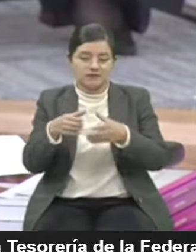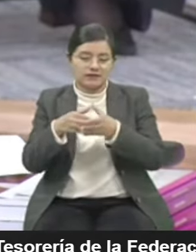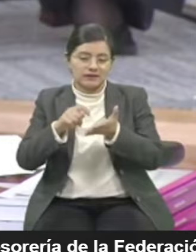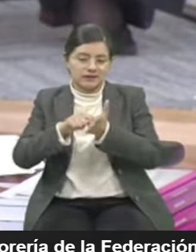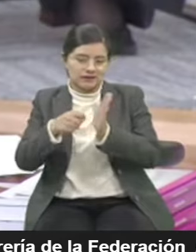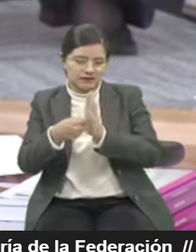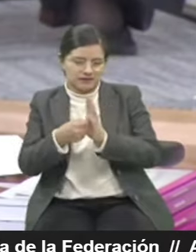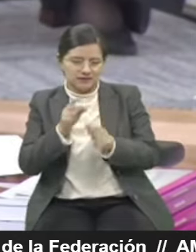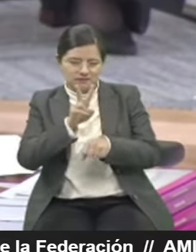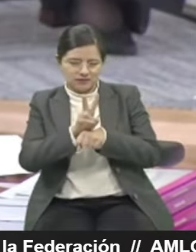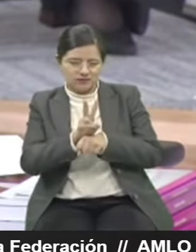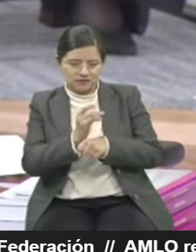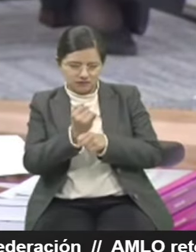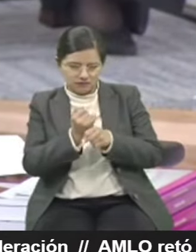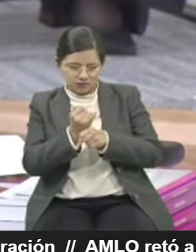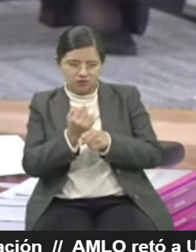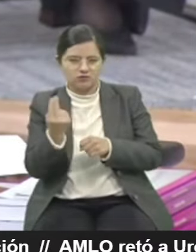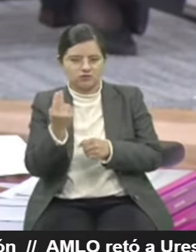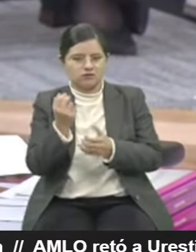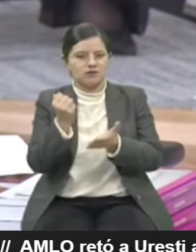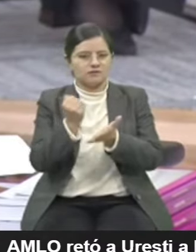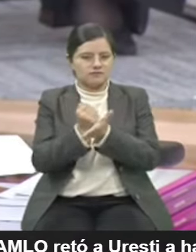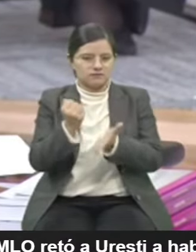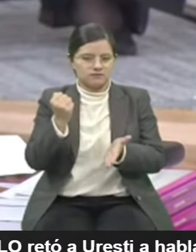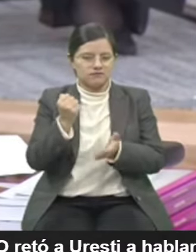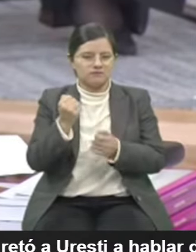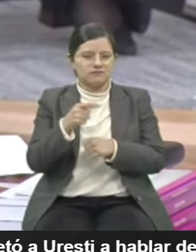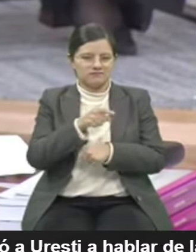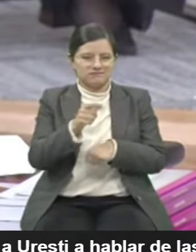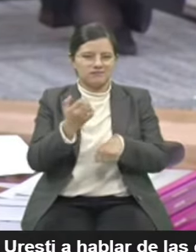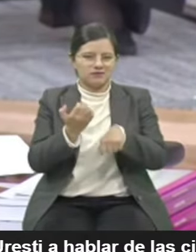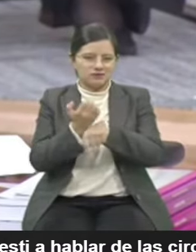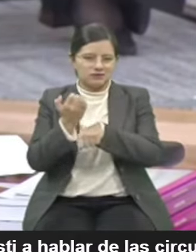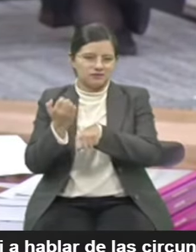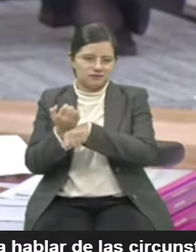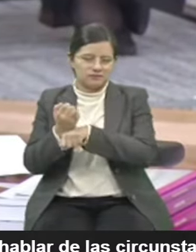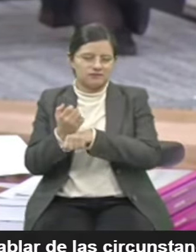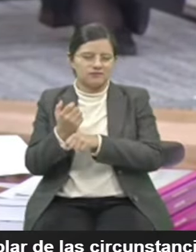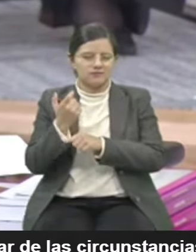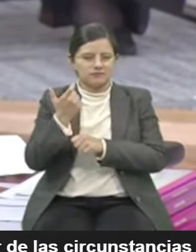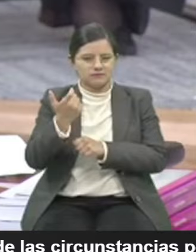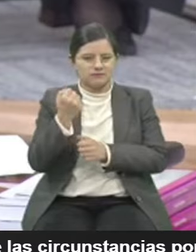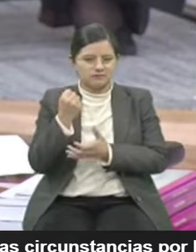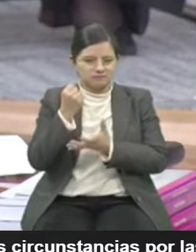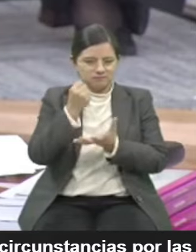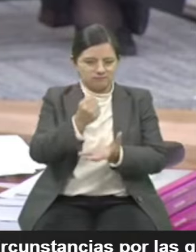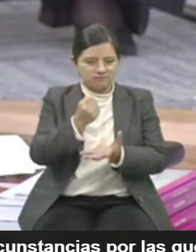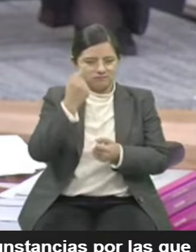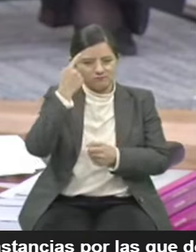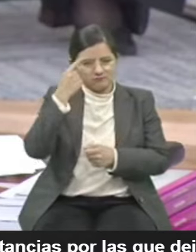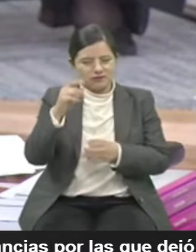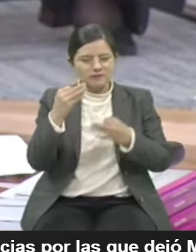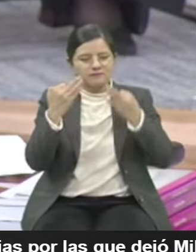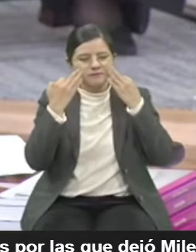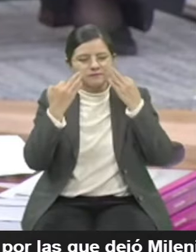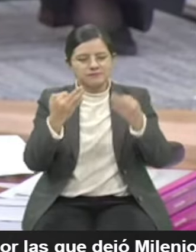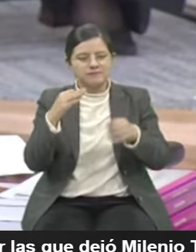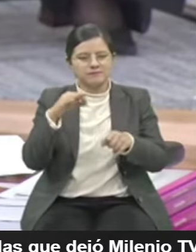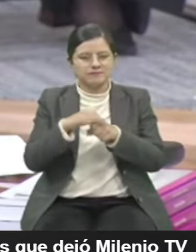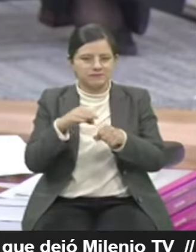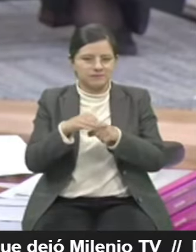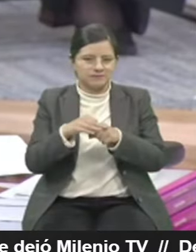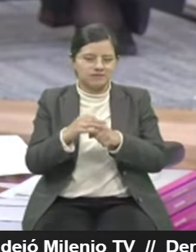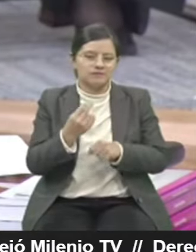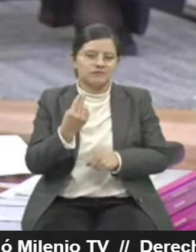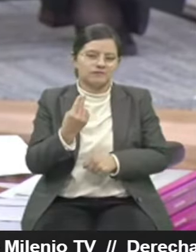por la unidad técnica de fiscalización antes de su socialización con las entidades del fondo de apoyo a a lación a la observación electoral